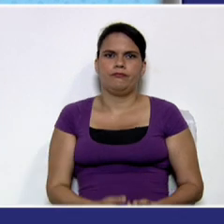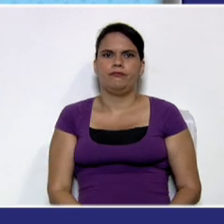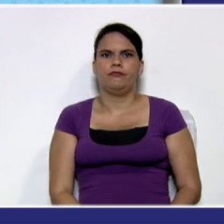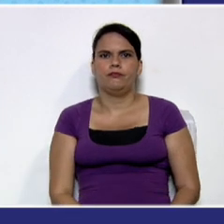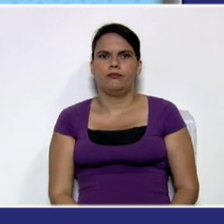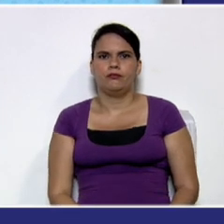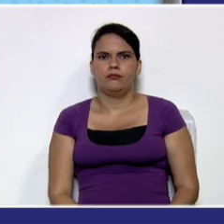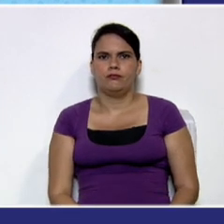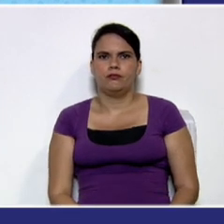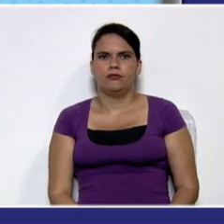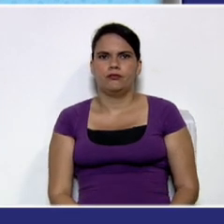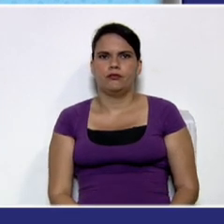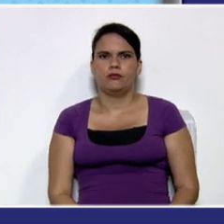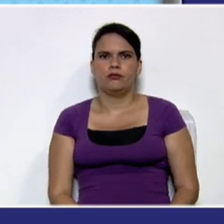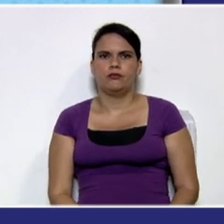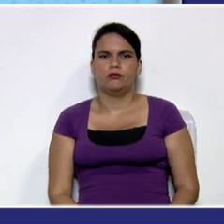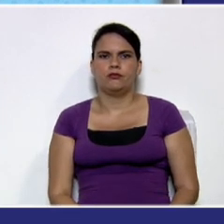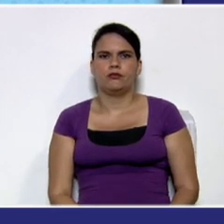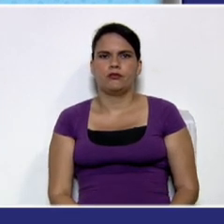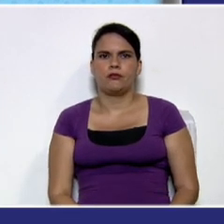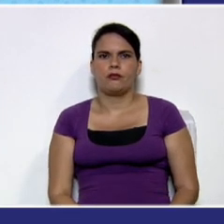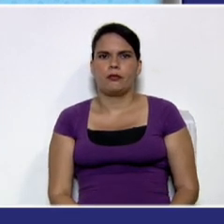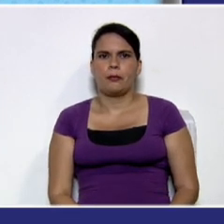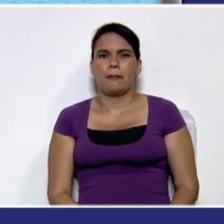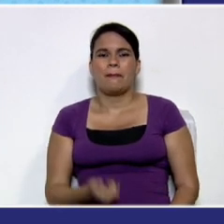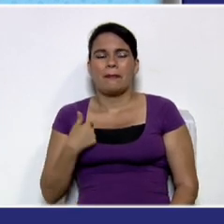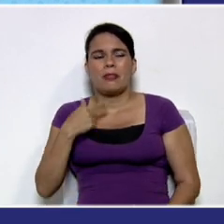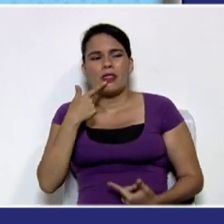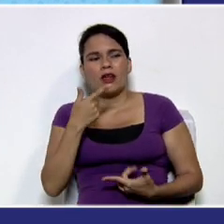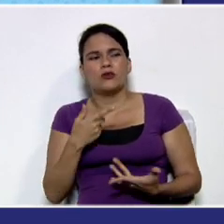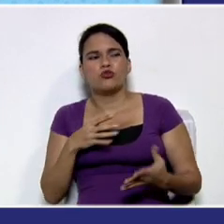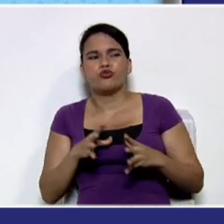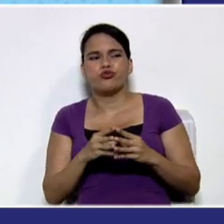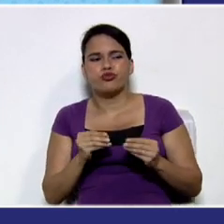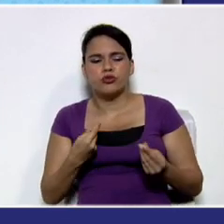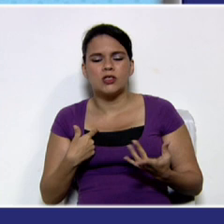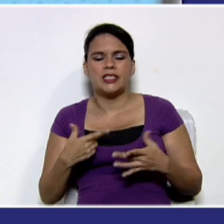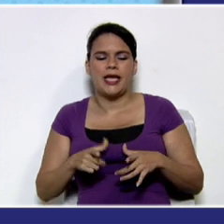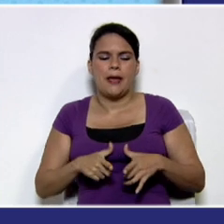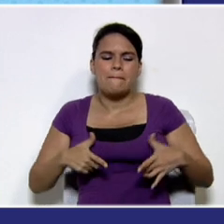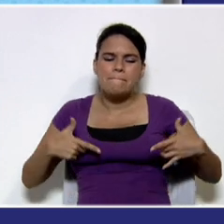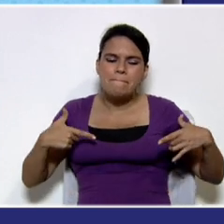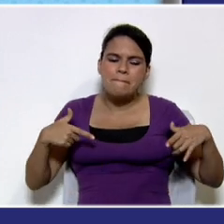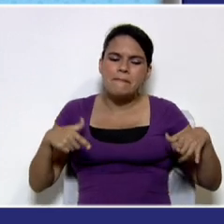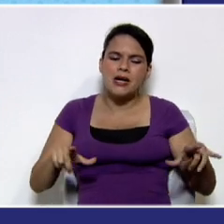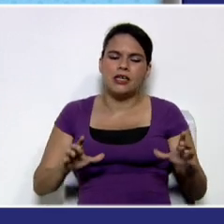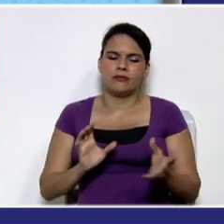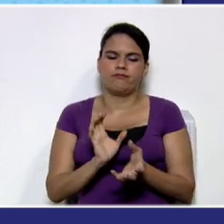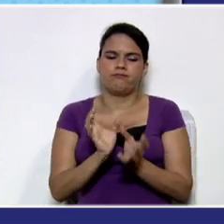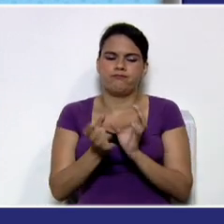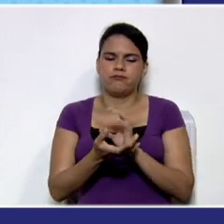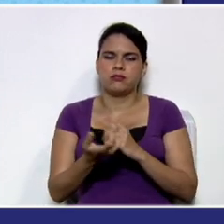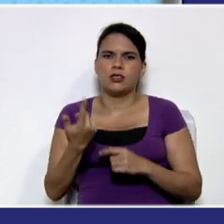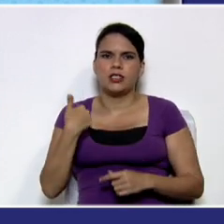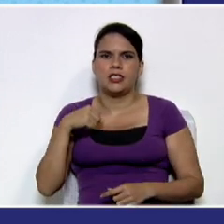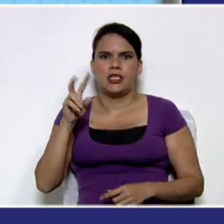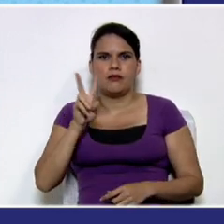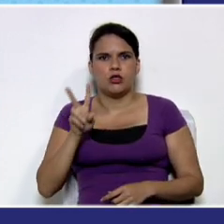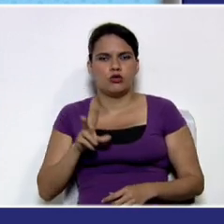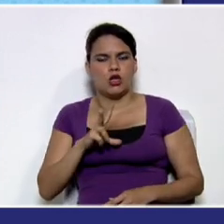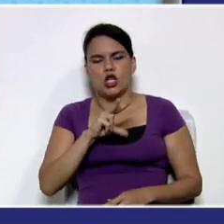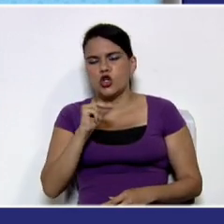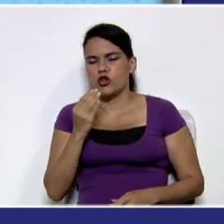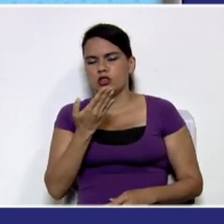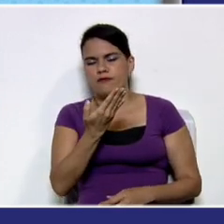todo ese, digamos, contexto geográfico que tiene Venezuela. La población no se vino hacia el sur de